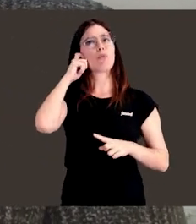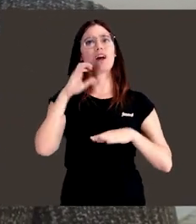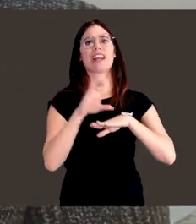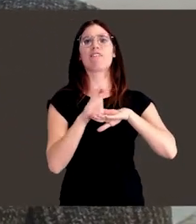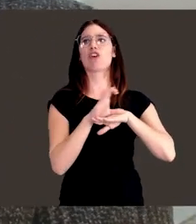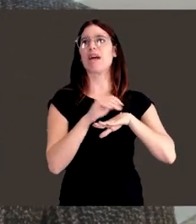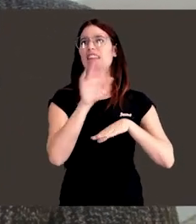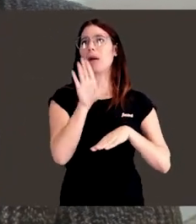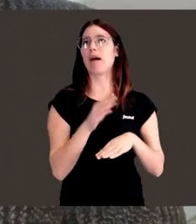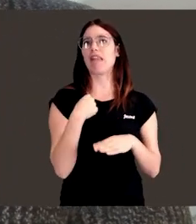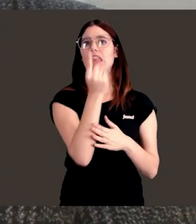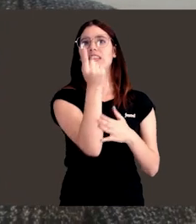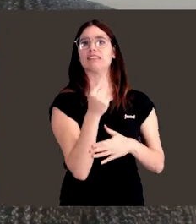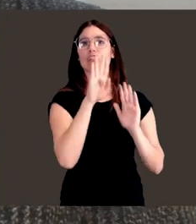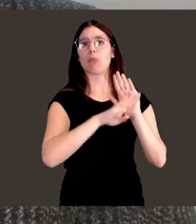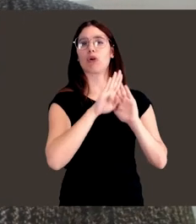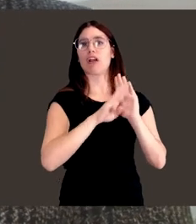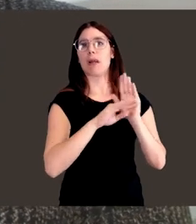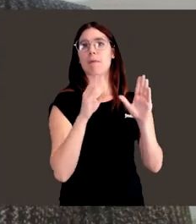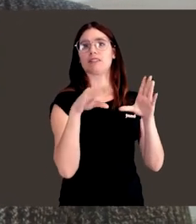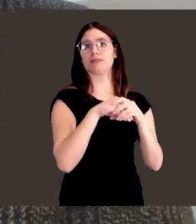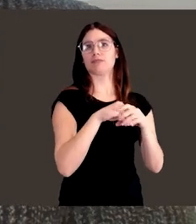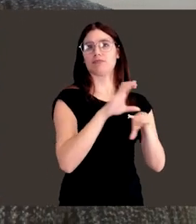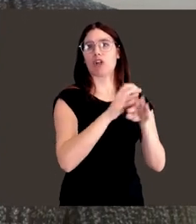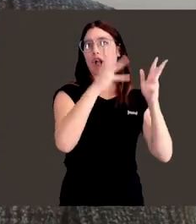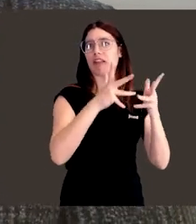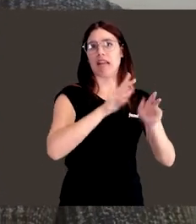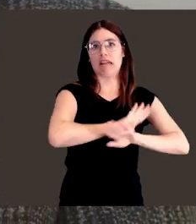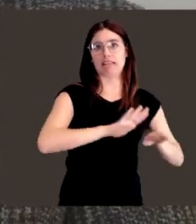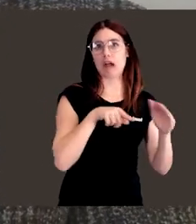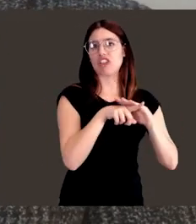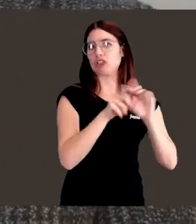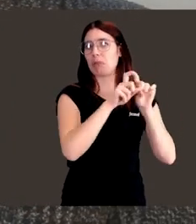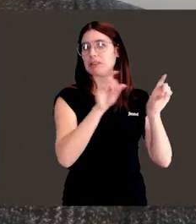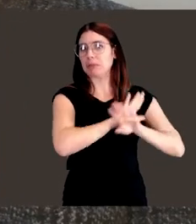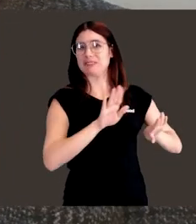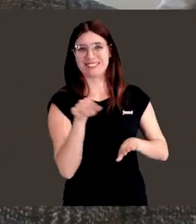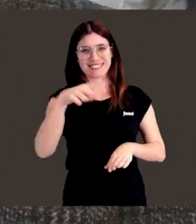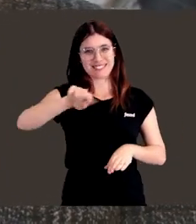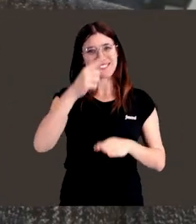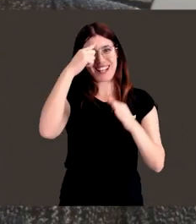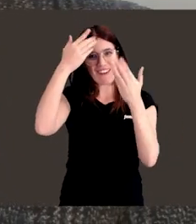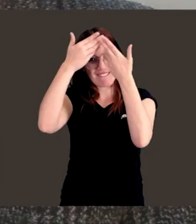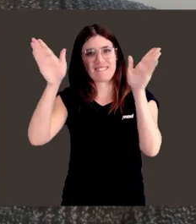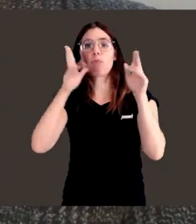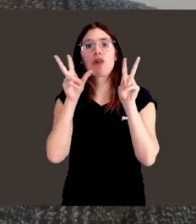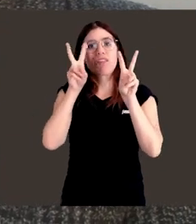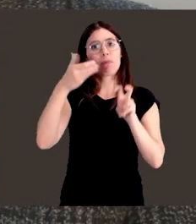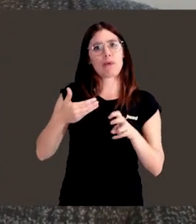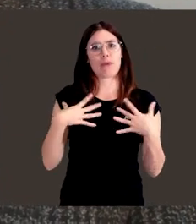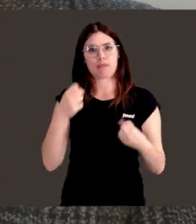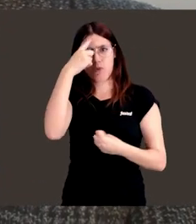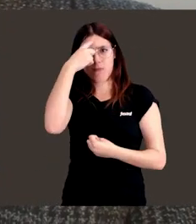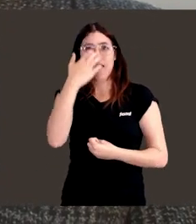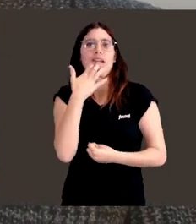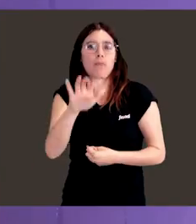mujer informática la asociaba más al diseño, al desarrollo de programas informáticos, a lo mejor de contabilidad o de gestión empresarial o lo que sea y no para un